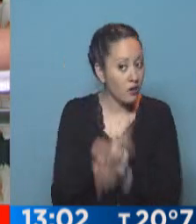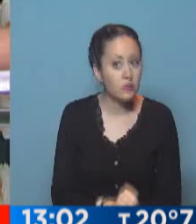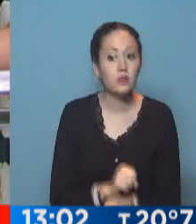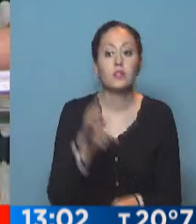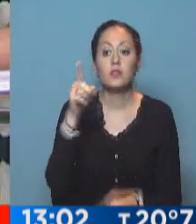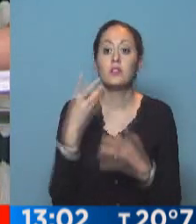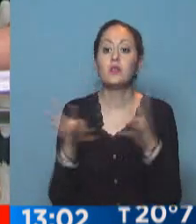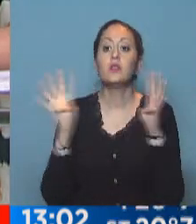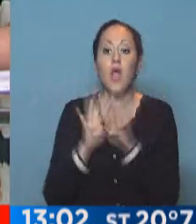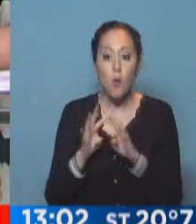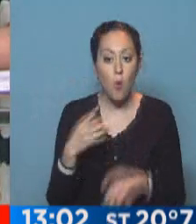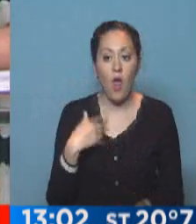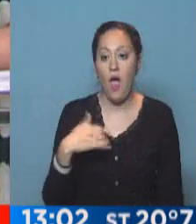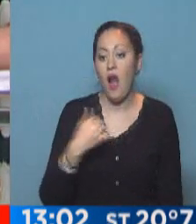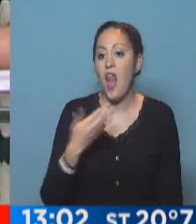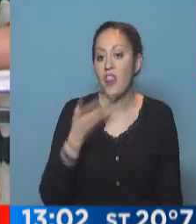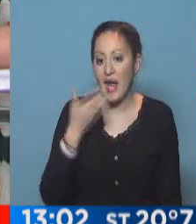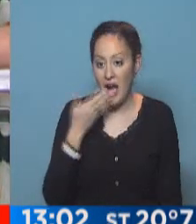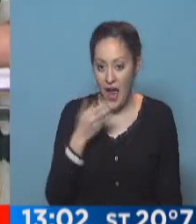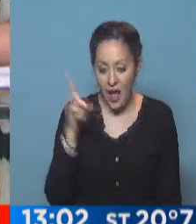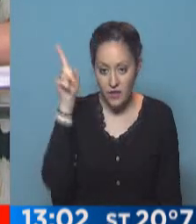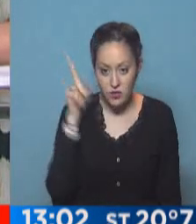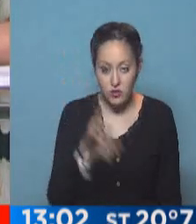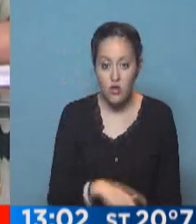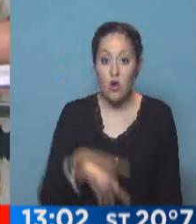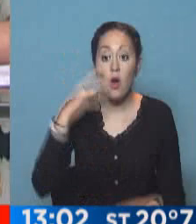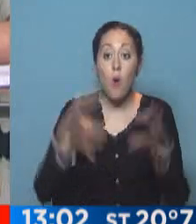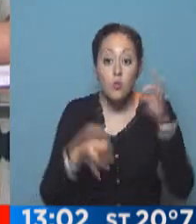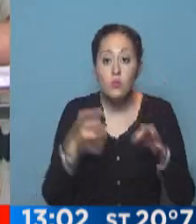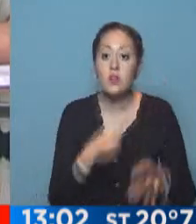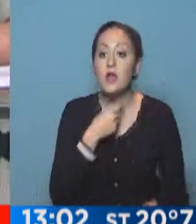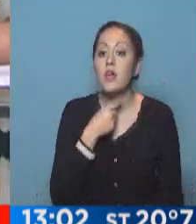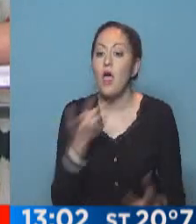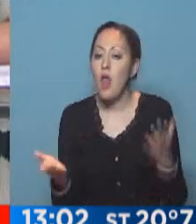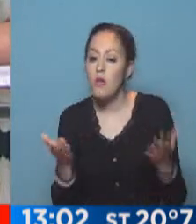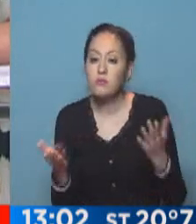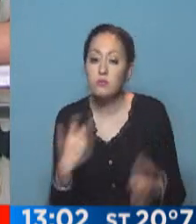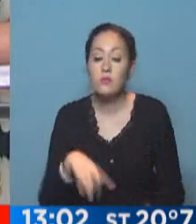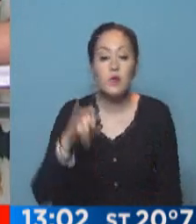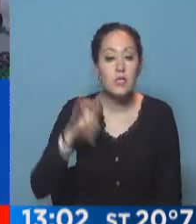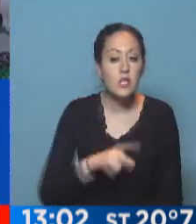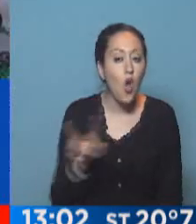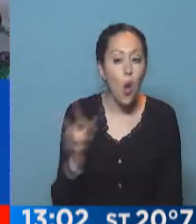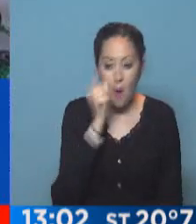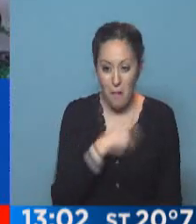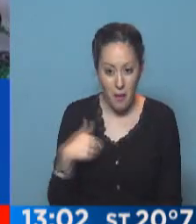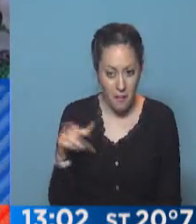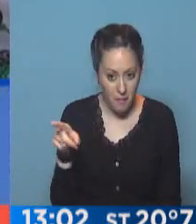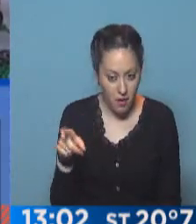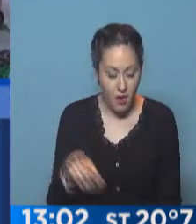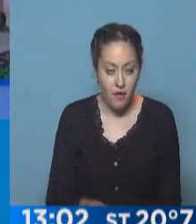tribunales a donde nos vamos en vivo ya está trabajando Leila aidar la justicia Está tratando de determinar si efectivamente son sus padres Leila cómo estás